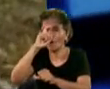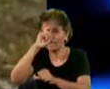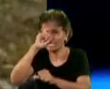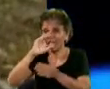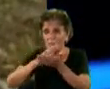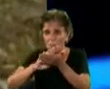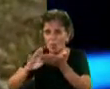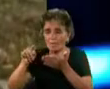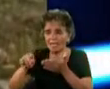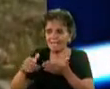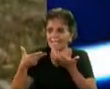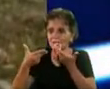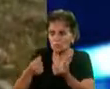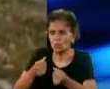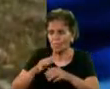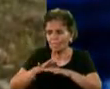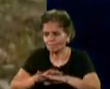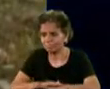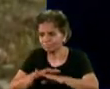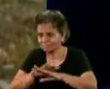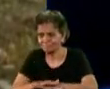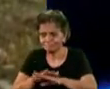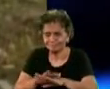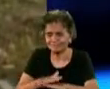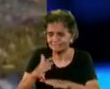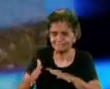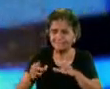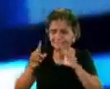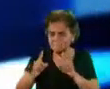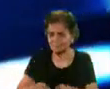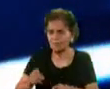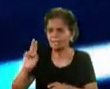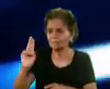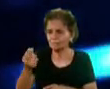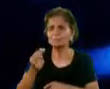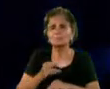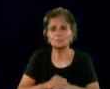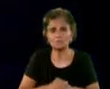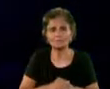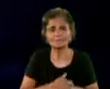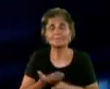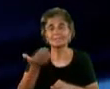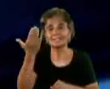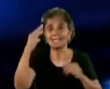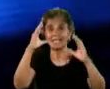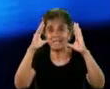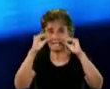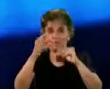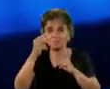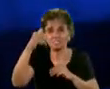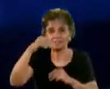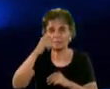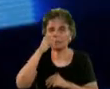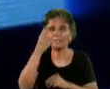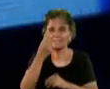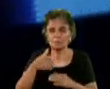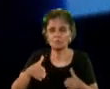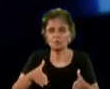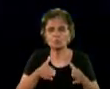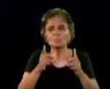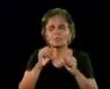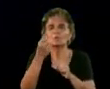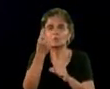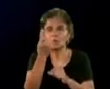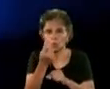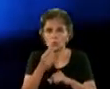Carrillo, donde a pesar de las maniobras de RCP, perdió la vida en el shock room. También anoche, en el kilómetro 21 de la ruta provincial número